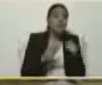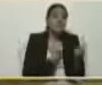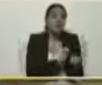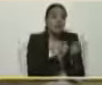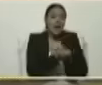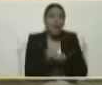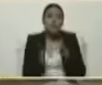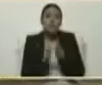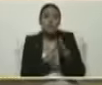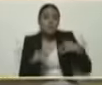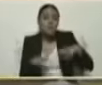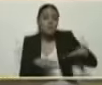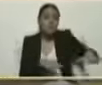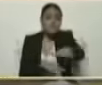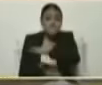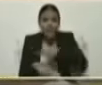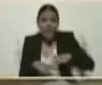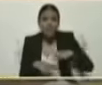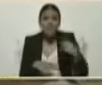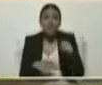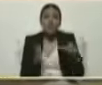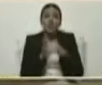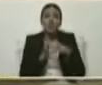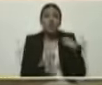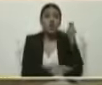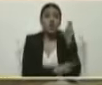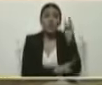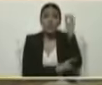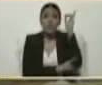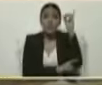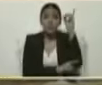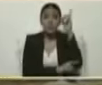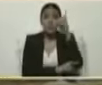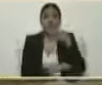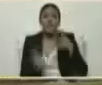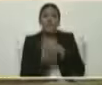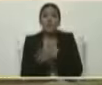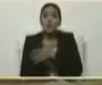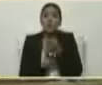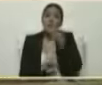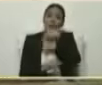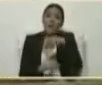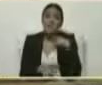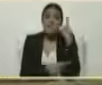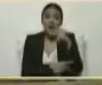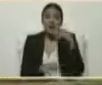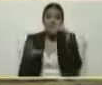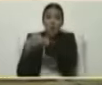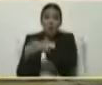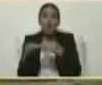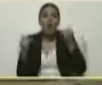mi parroquia, Valle Coche, donde era diputado, por el mapa mundi.